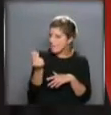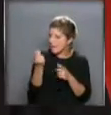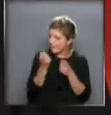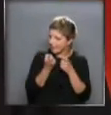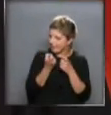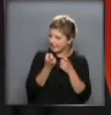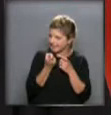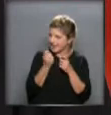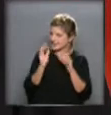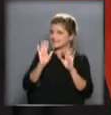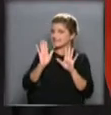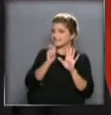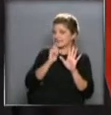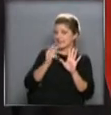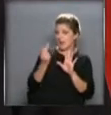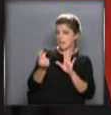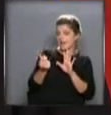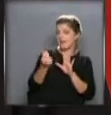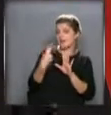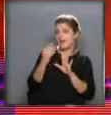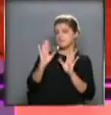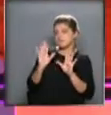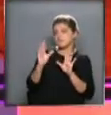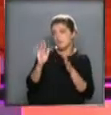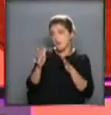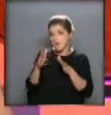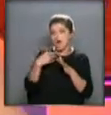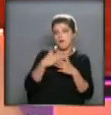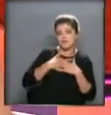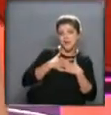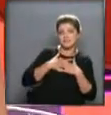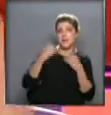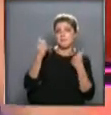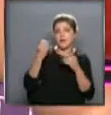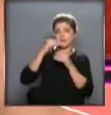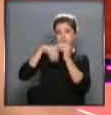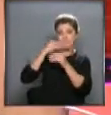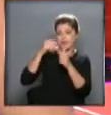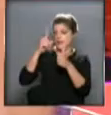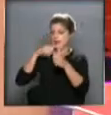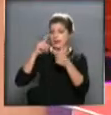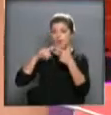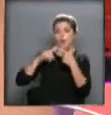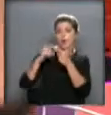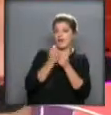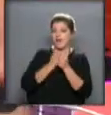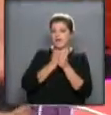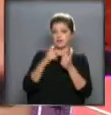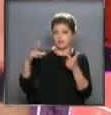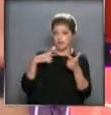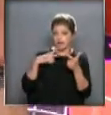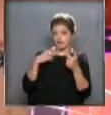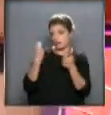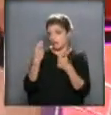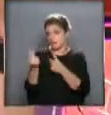hacer otras cosas si vos tenés plata pero no tienes afecto pero no tiene familia no tiene absolutamente nada no te